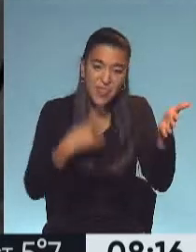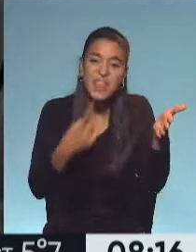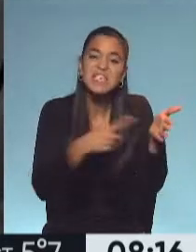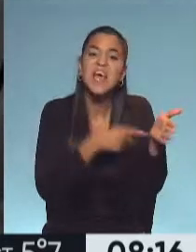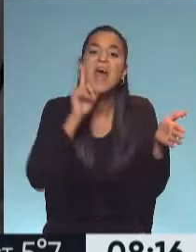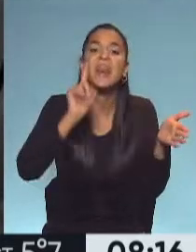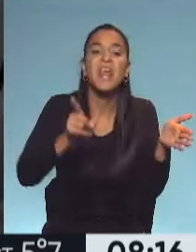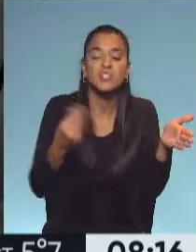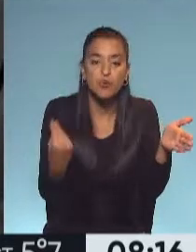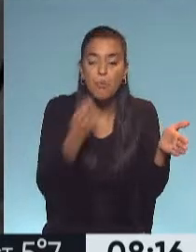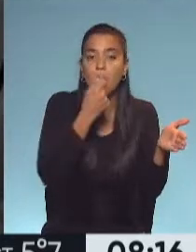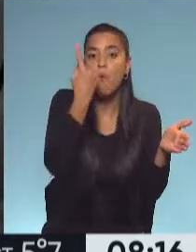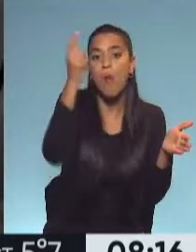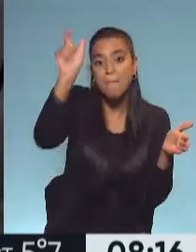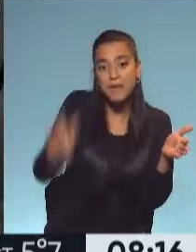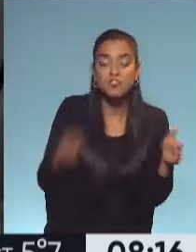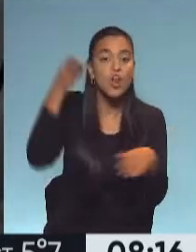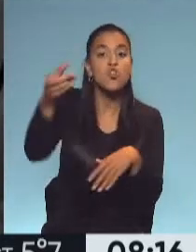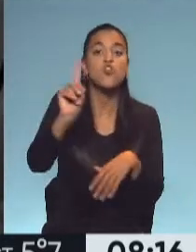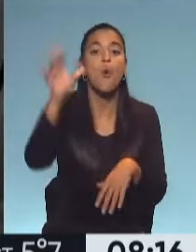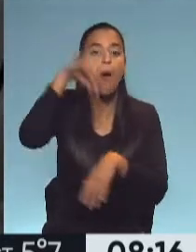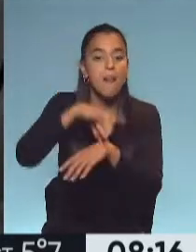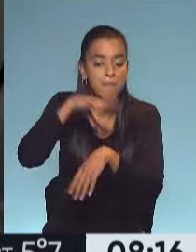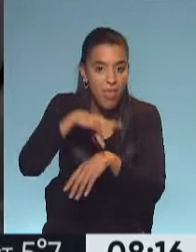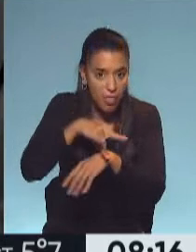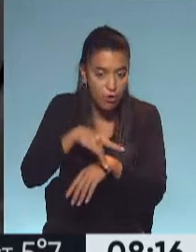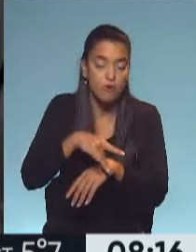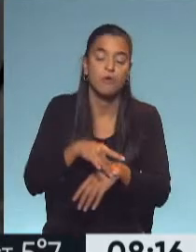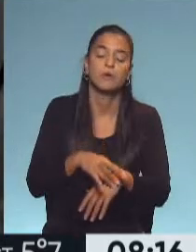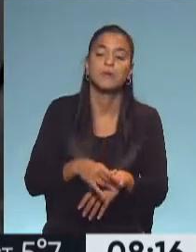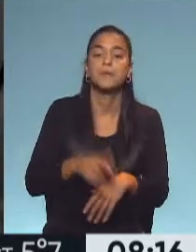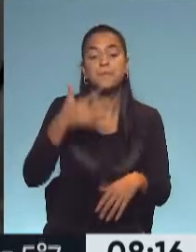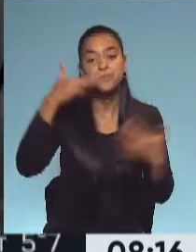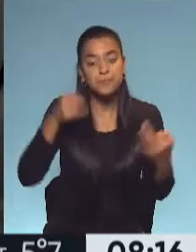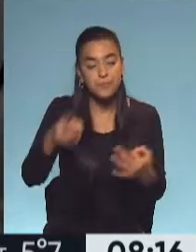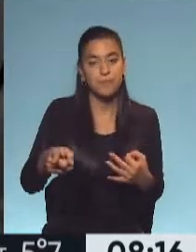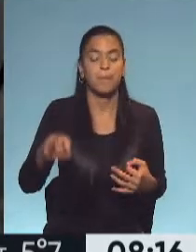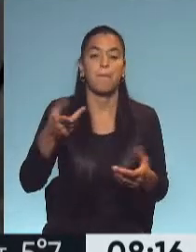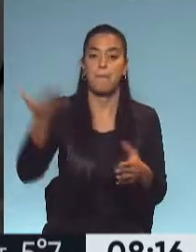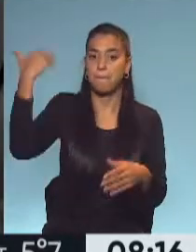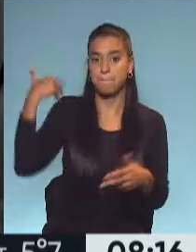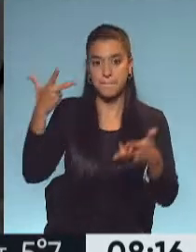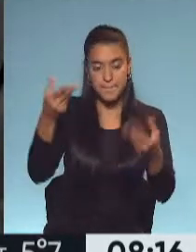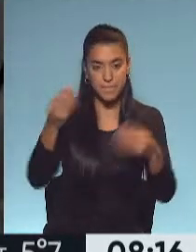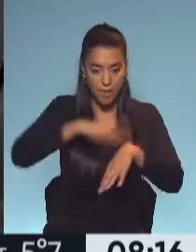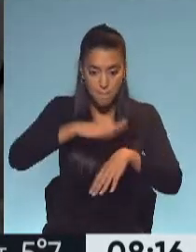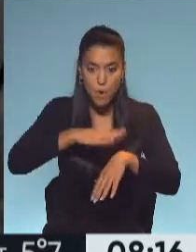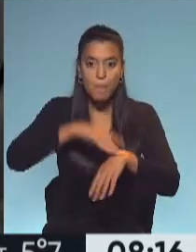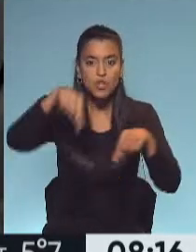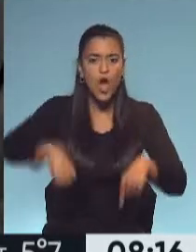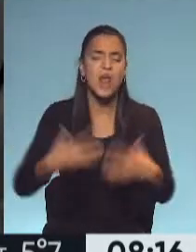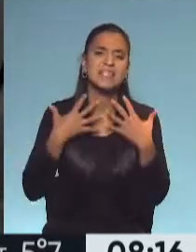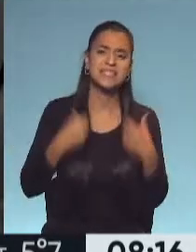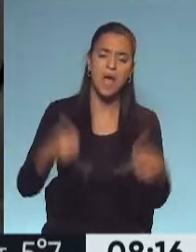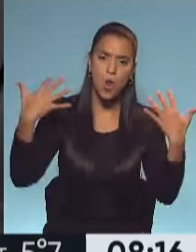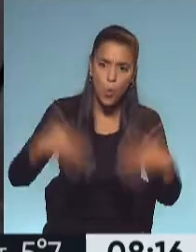riesgos que tiene que una persona se aleje de las consultas médicas. Lo cierto es, Silvia, que vos lo decías al principio, en un momento en donde la salud está